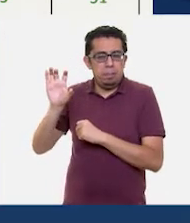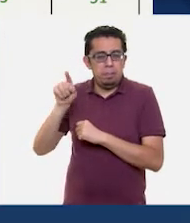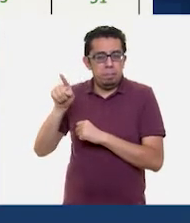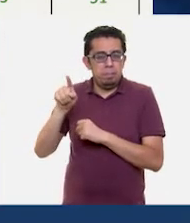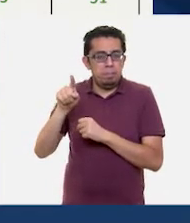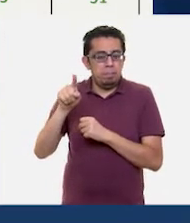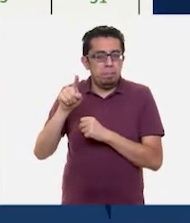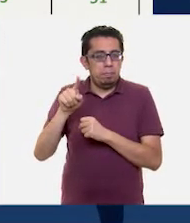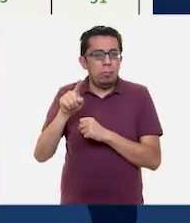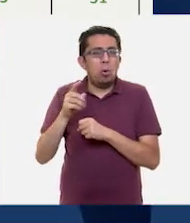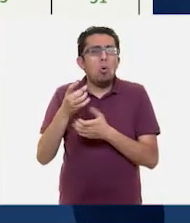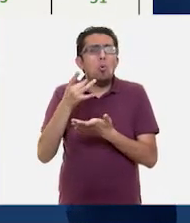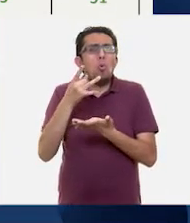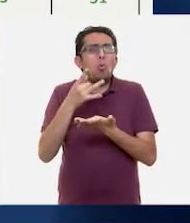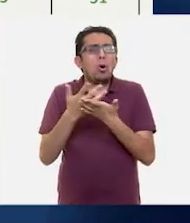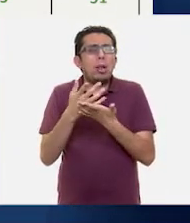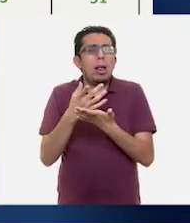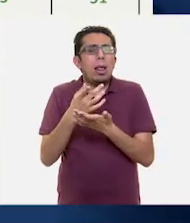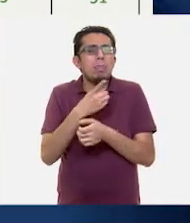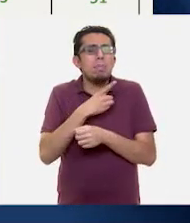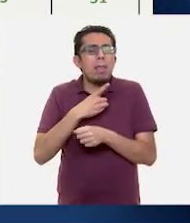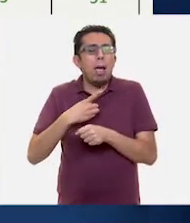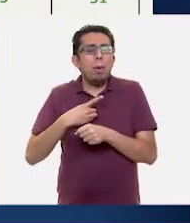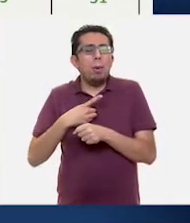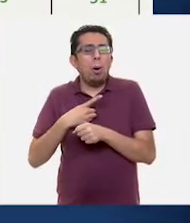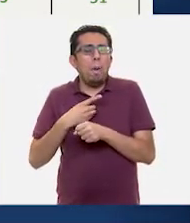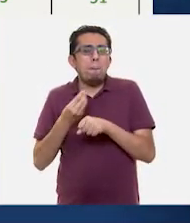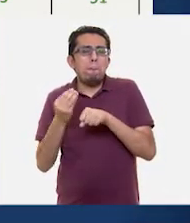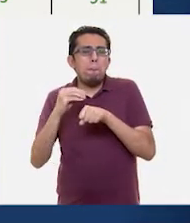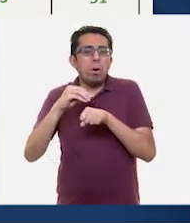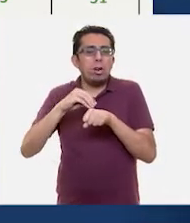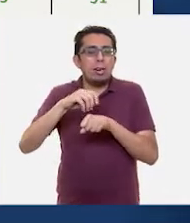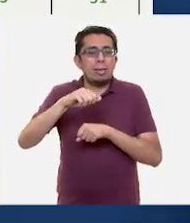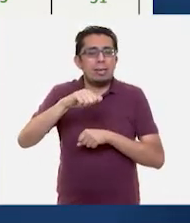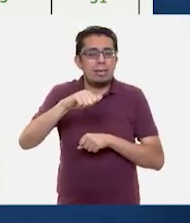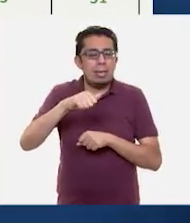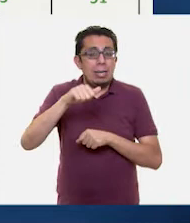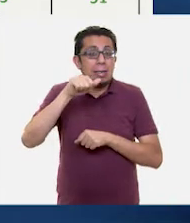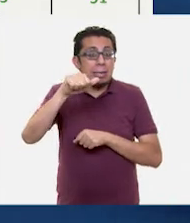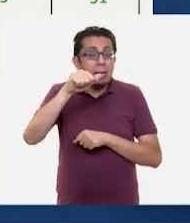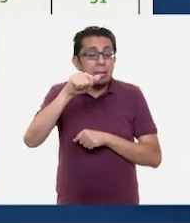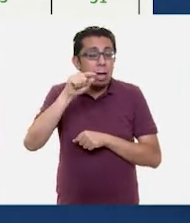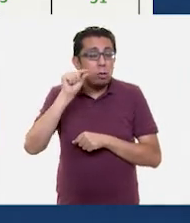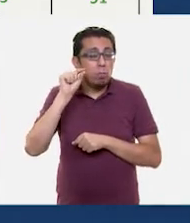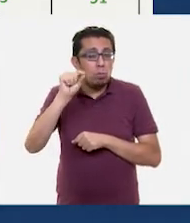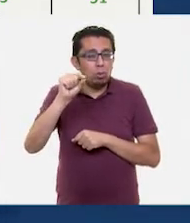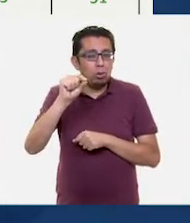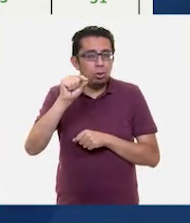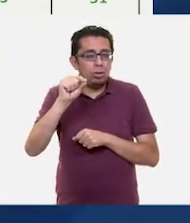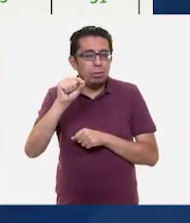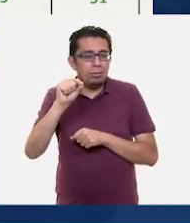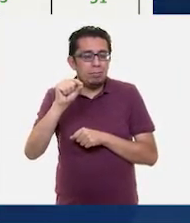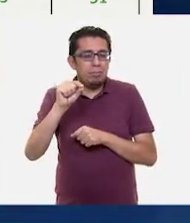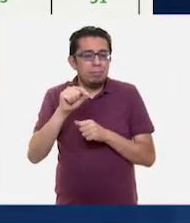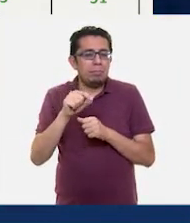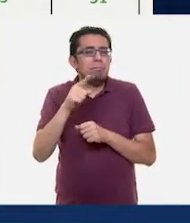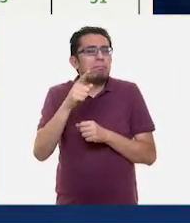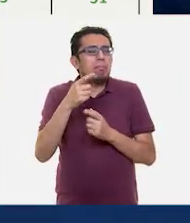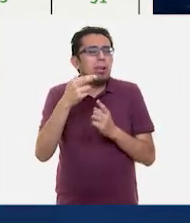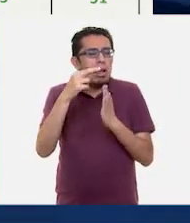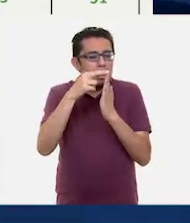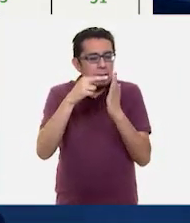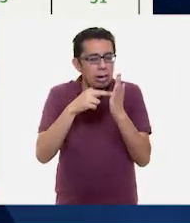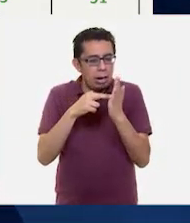sucesión, solo debo aumentar 16 puntos a la figura 5. En otras palabras, el patrón consiste en